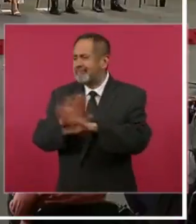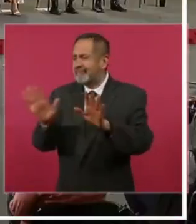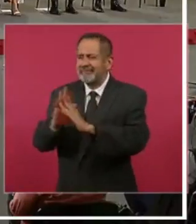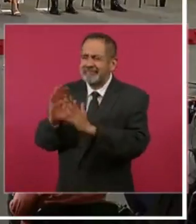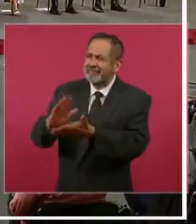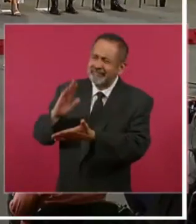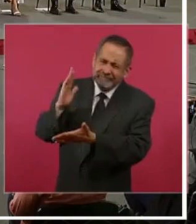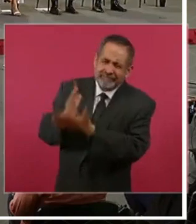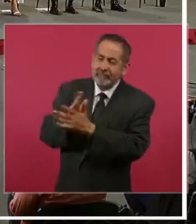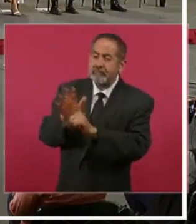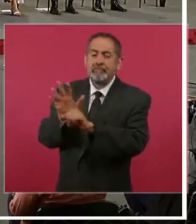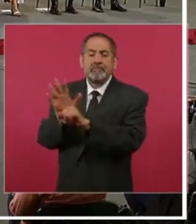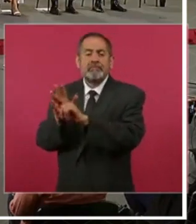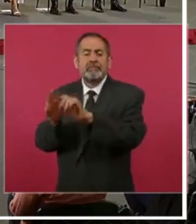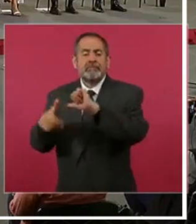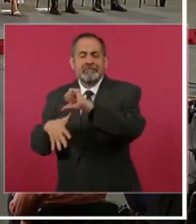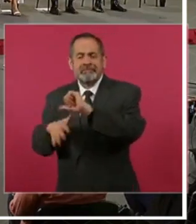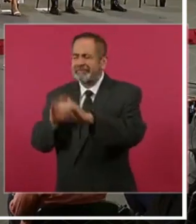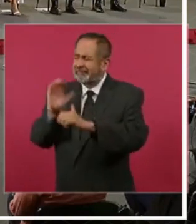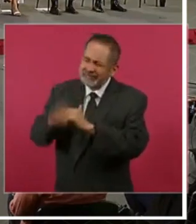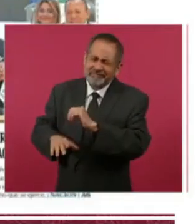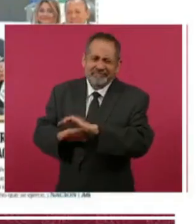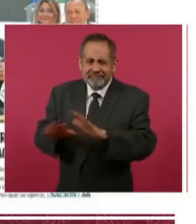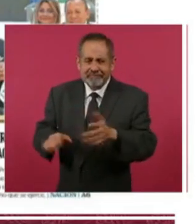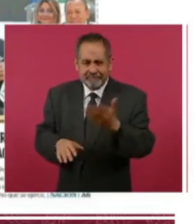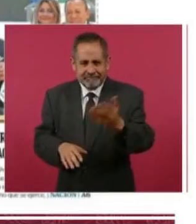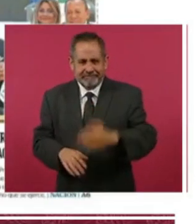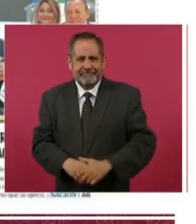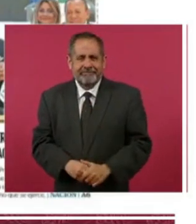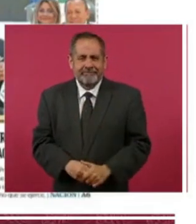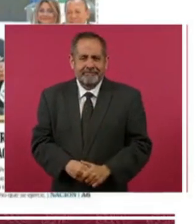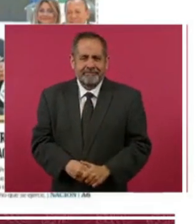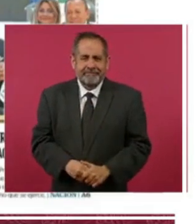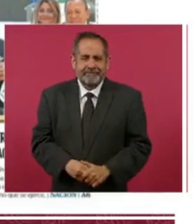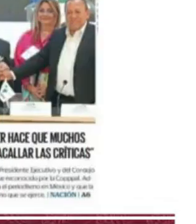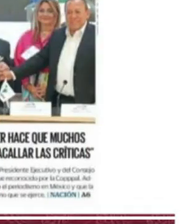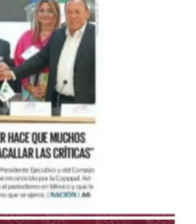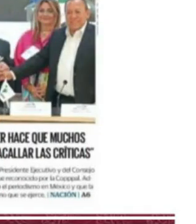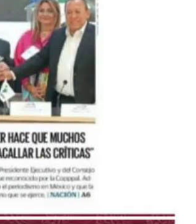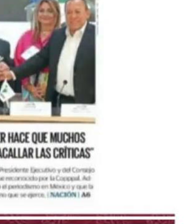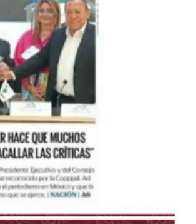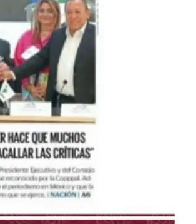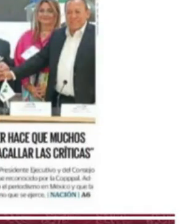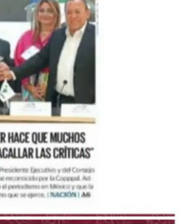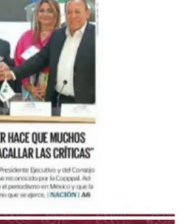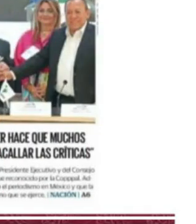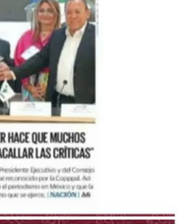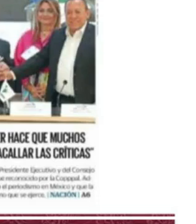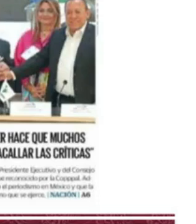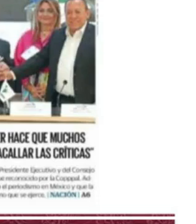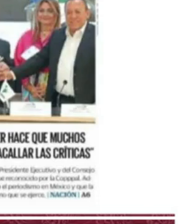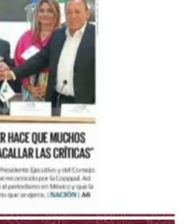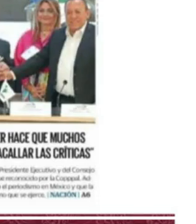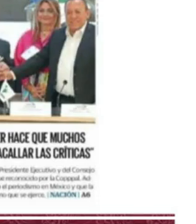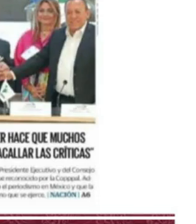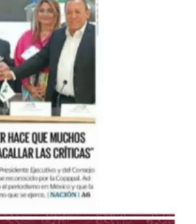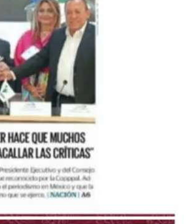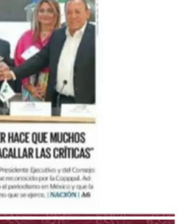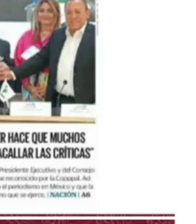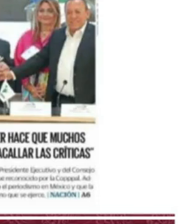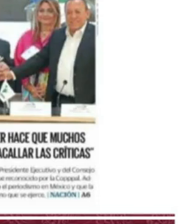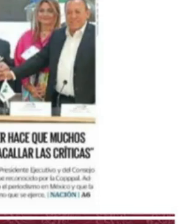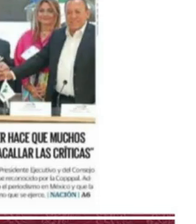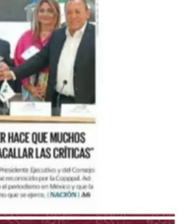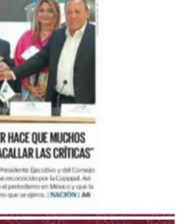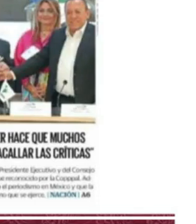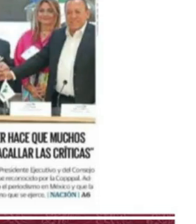populismo en América Latina. Bueno, en la foto vemos a Alito Moreno, que es el líder nacional del